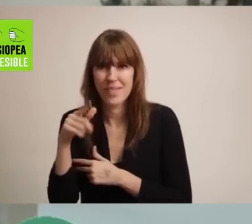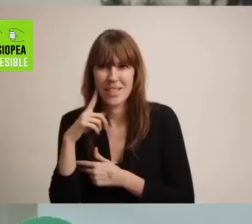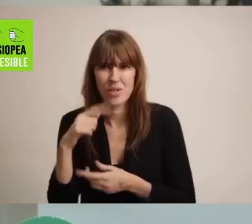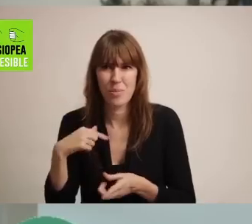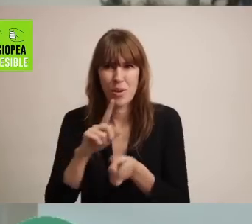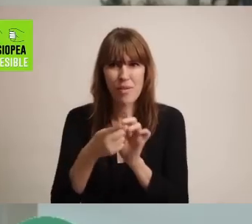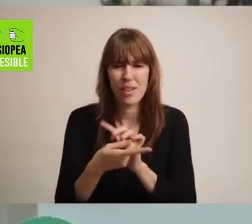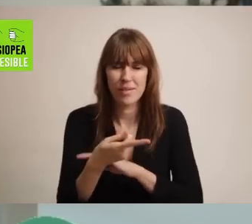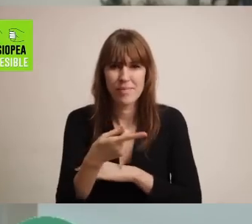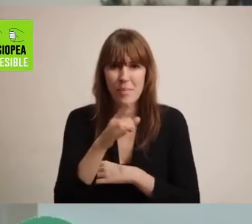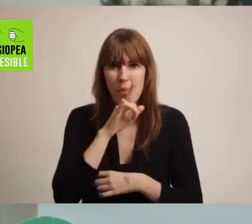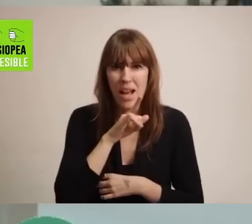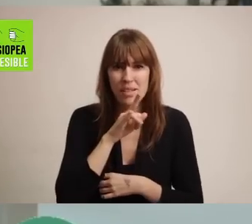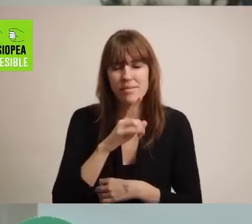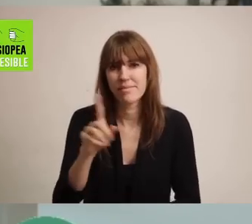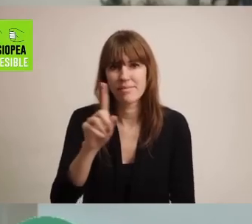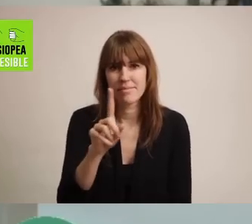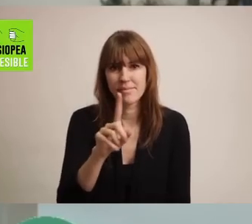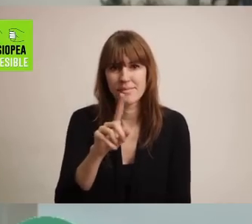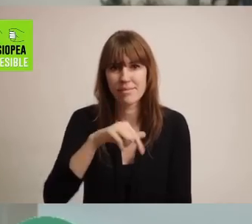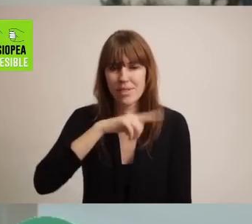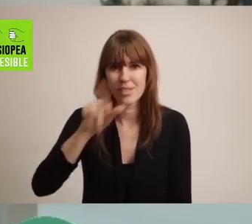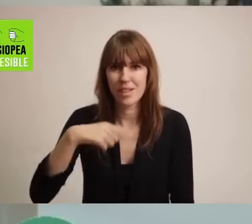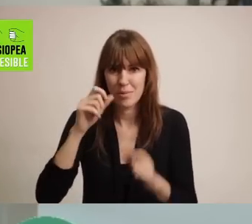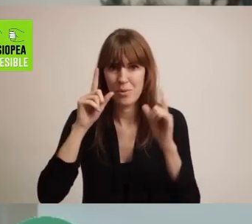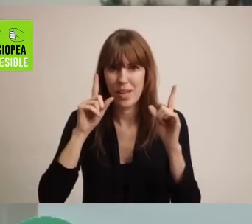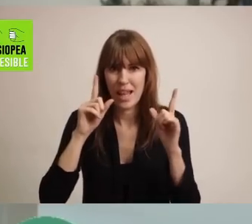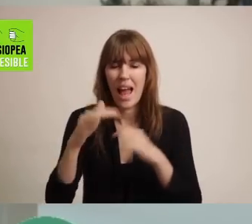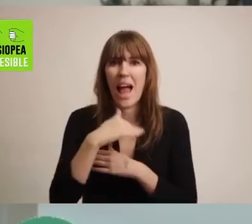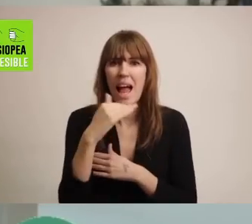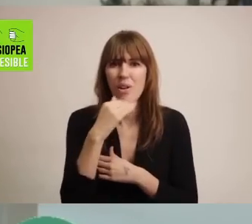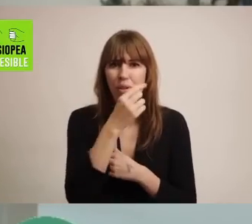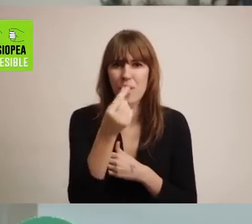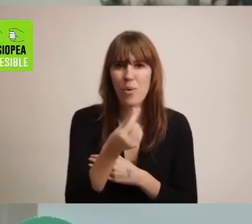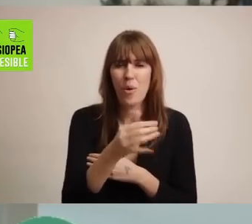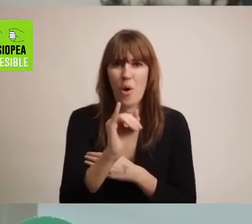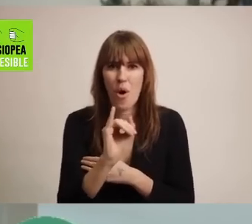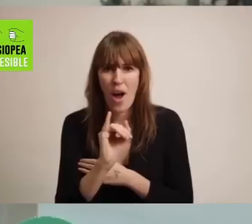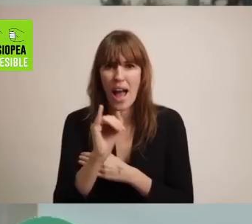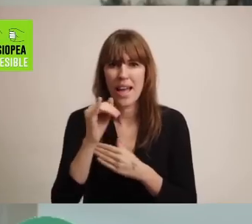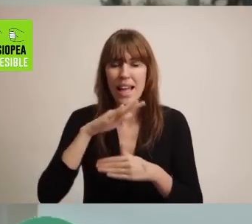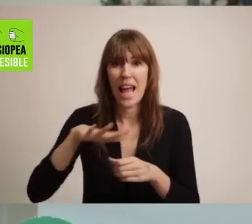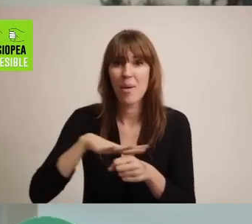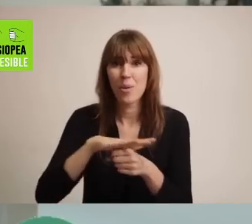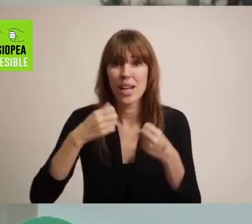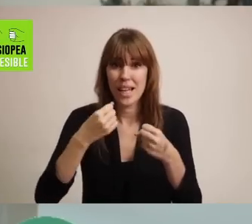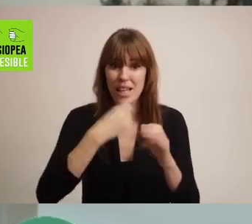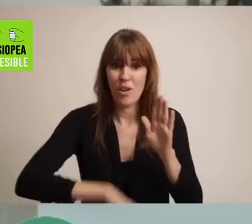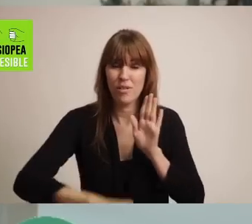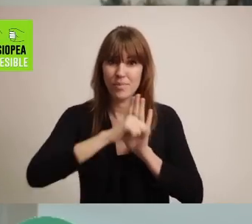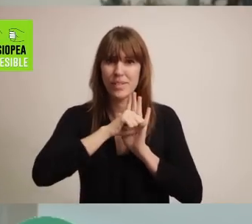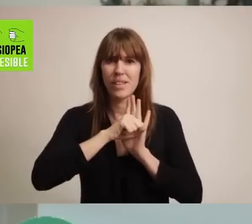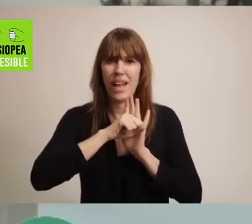Es que no entendemos que cada vez que nos ponen algo, alguien nos dibuja, nos coloca algo en nuestro campo energético, nos está programando a una